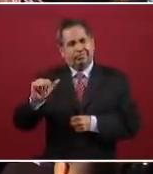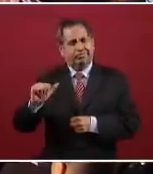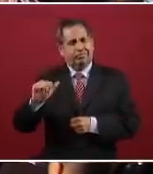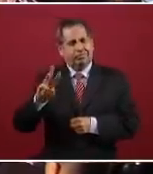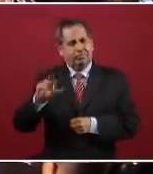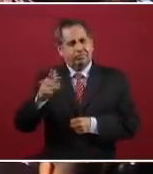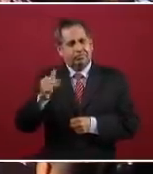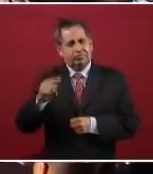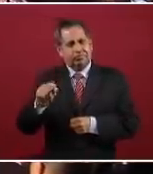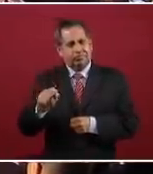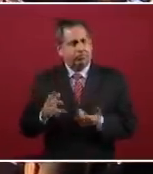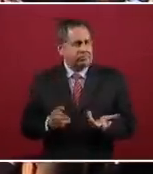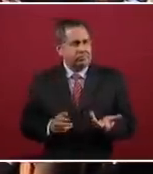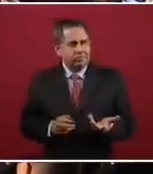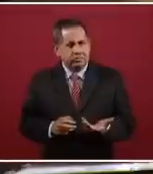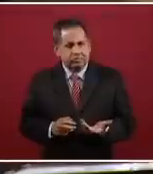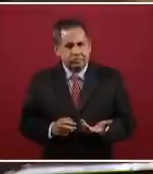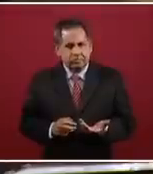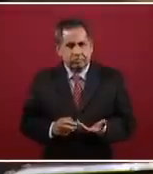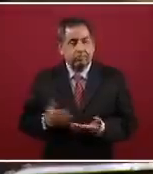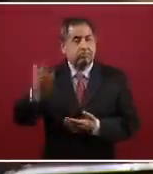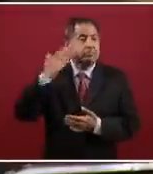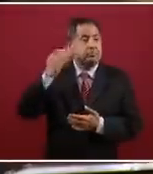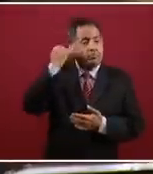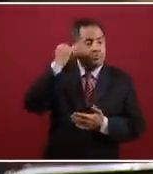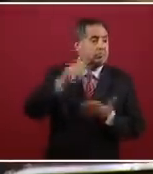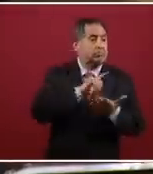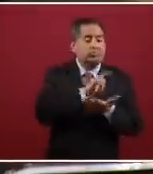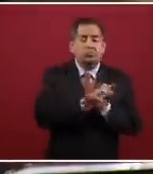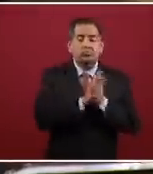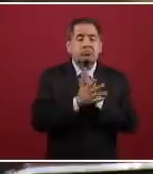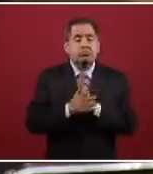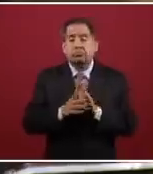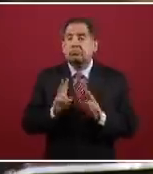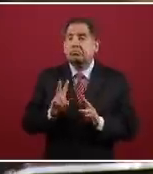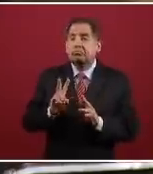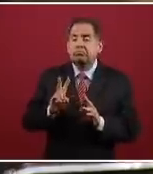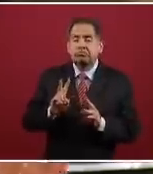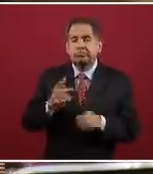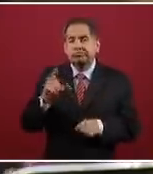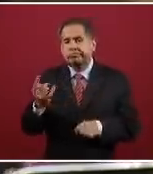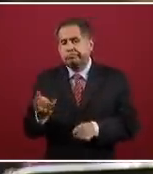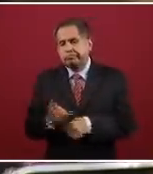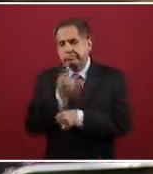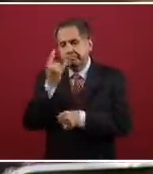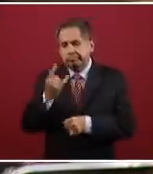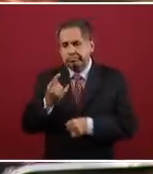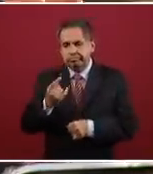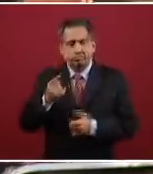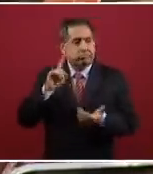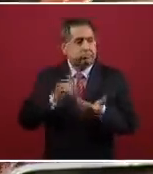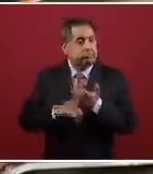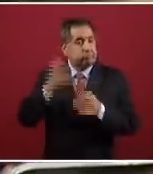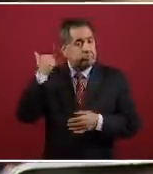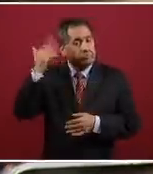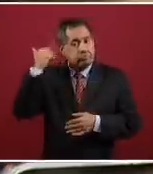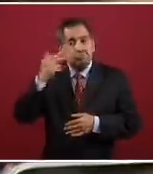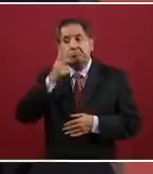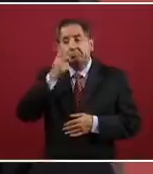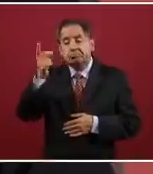energética nos vendieron la idea de la cenicienta, ¿no? Porque se hablaba de un gasoducto